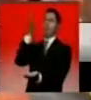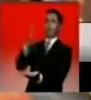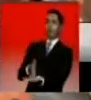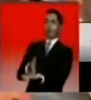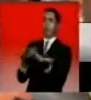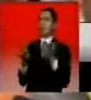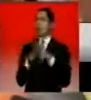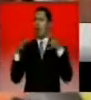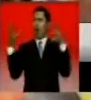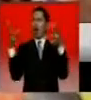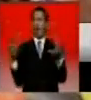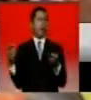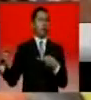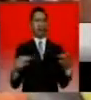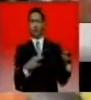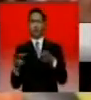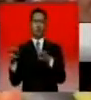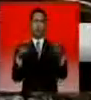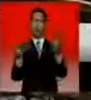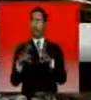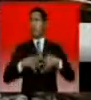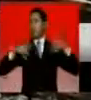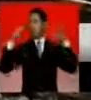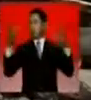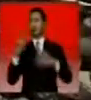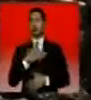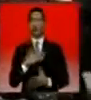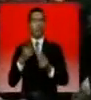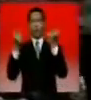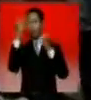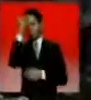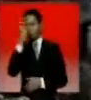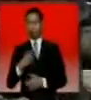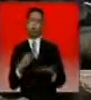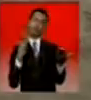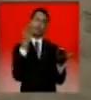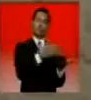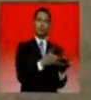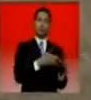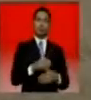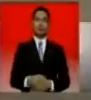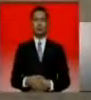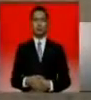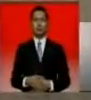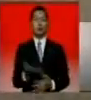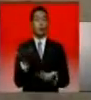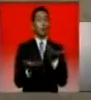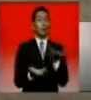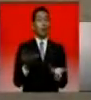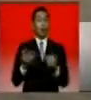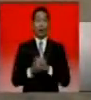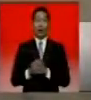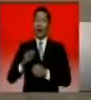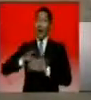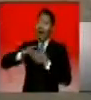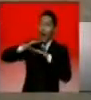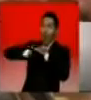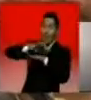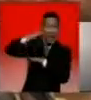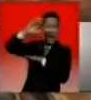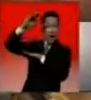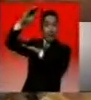tragedia con fotos, etcétera, y decidimos enseguida venir acá. El presidente indicó que aparentemente se produjo un represamiento en la parte alta de la